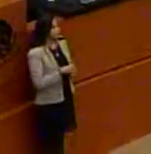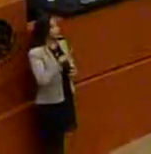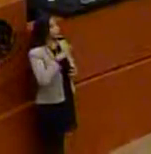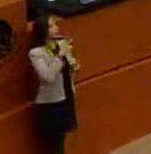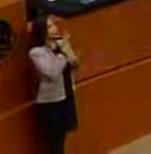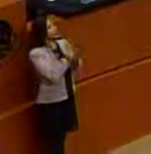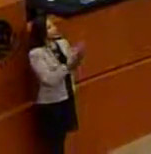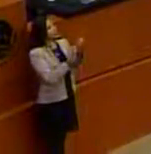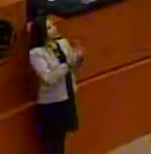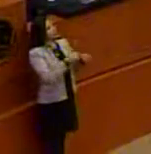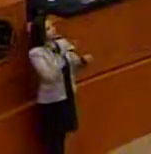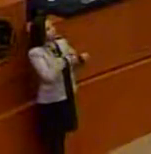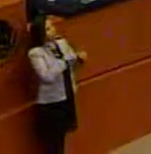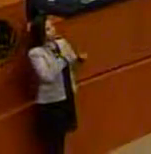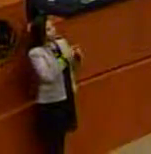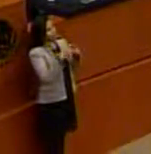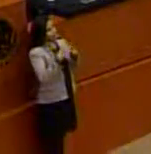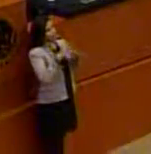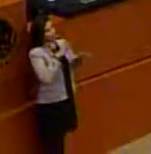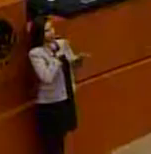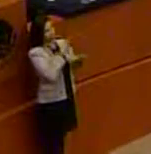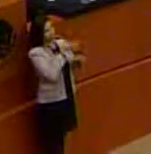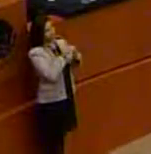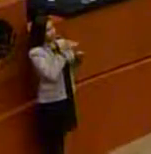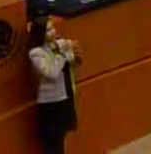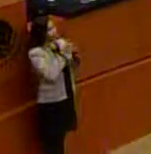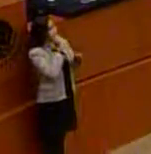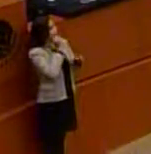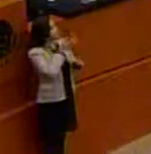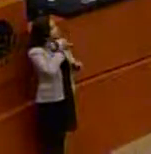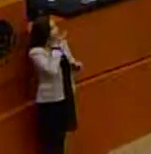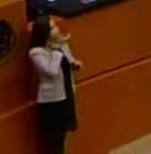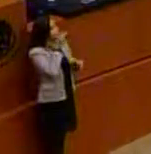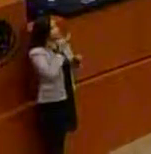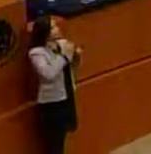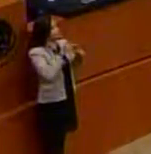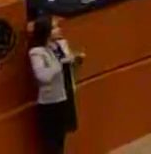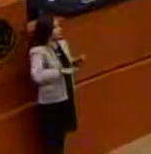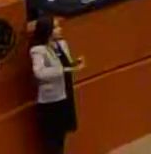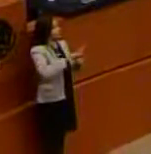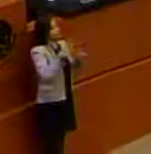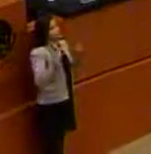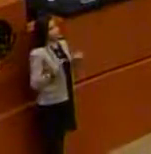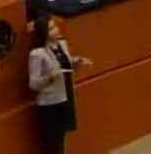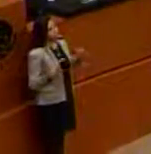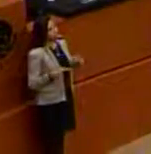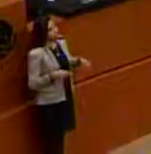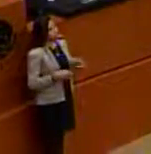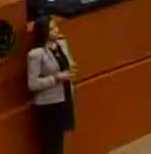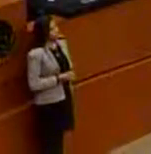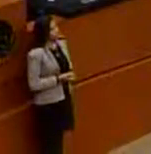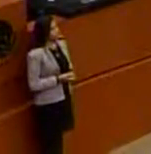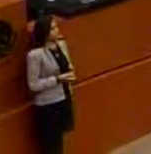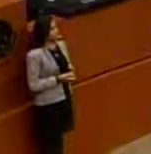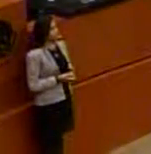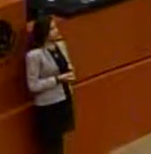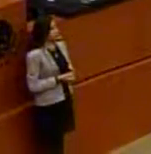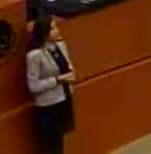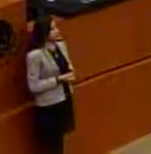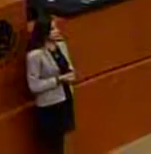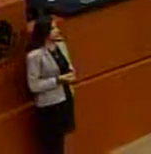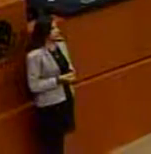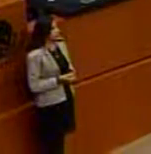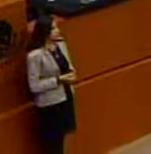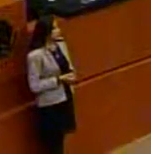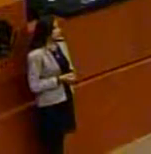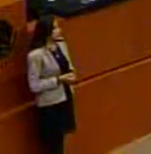programas sociales y prestaciones también muy diversas a las que están acostumbradas las poblaciones. Y